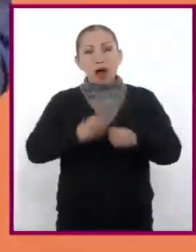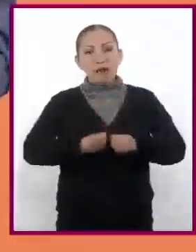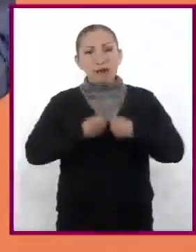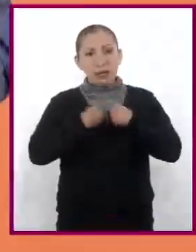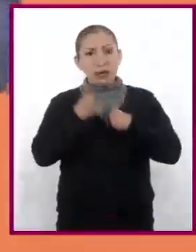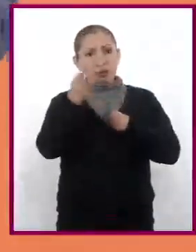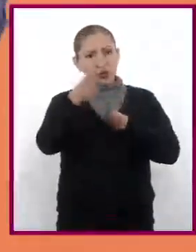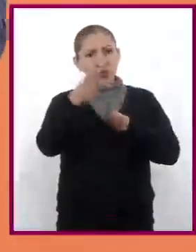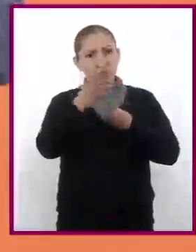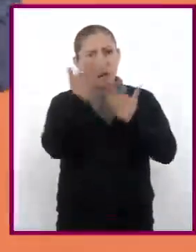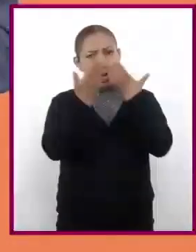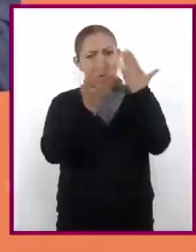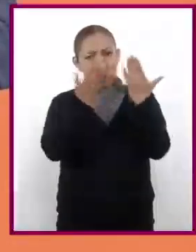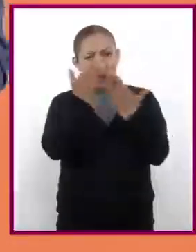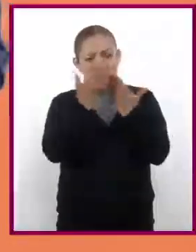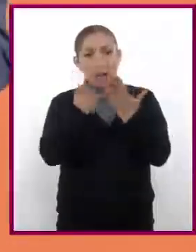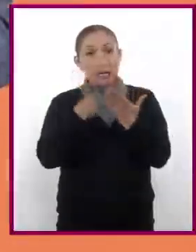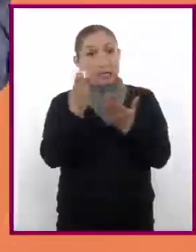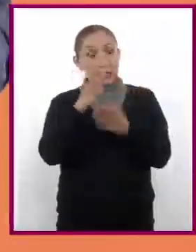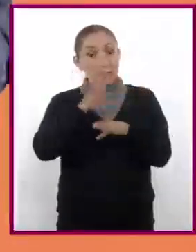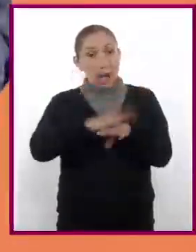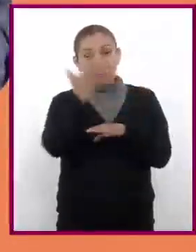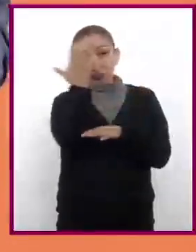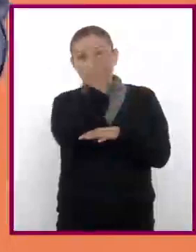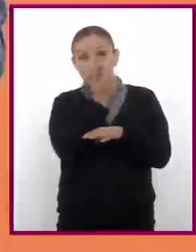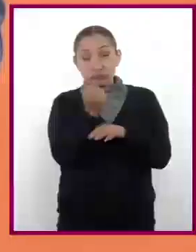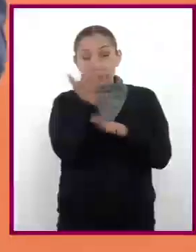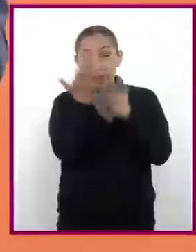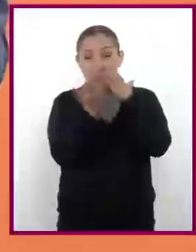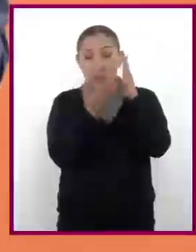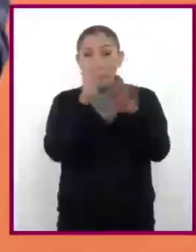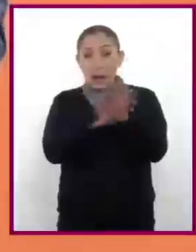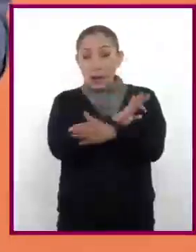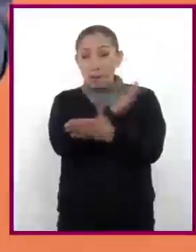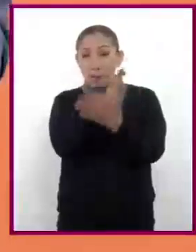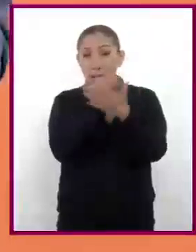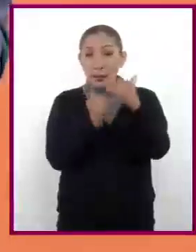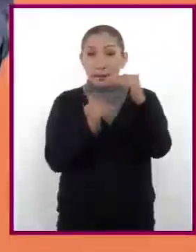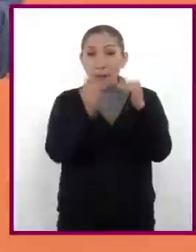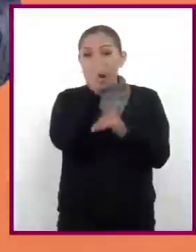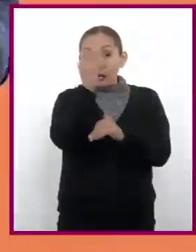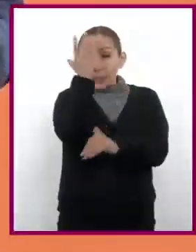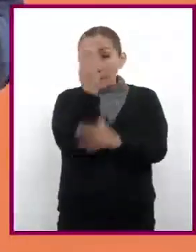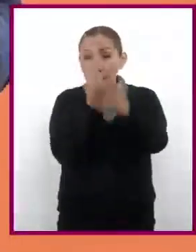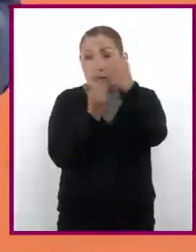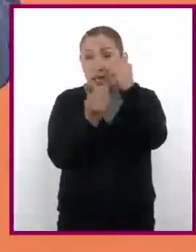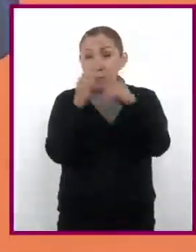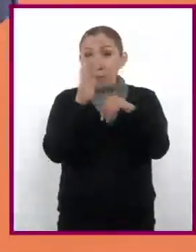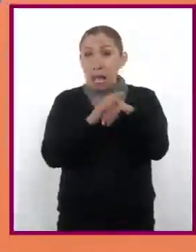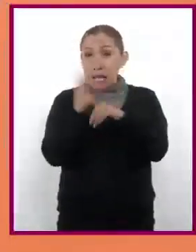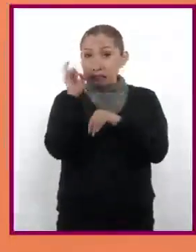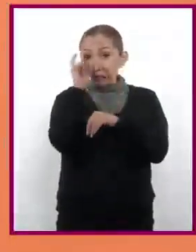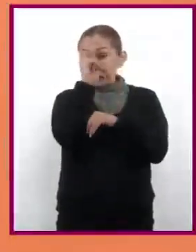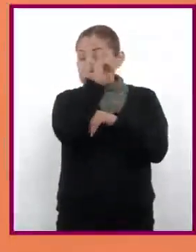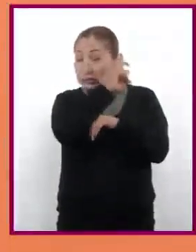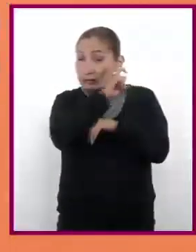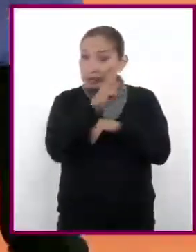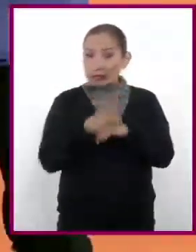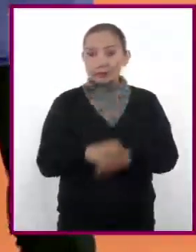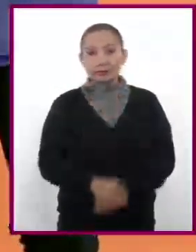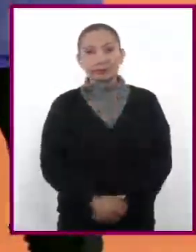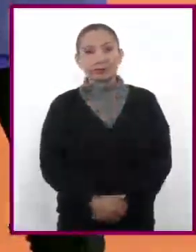como estudiantes, requieren nuevas habilidades de estudio para poder acceder a saberes y procedimientos más